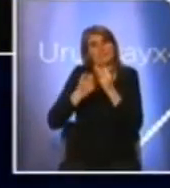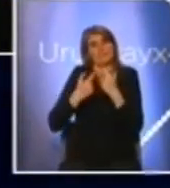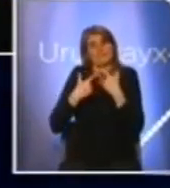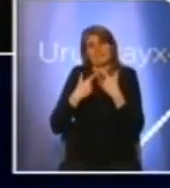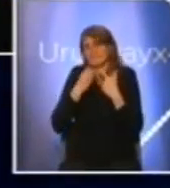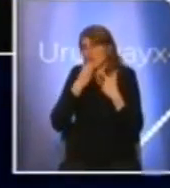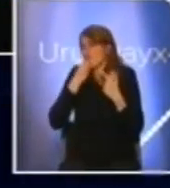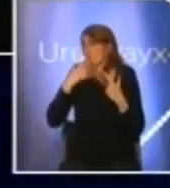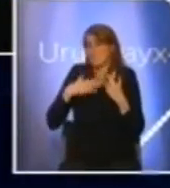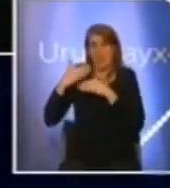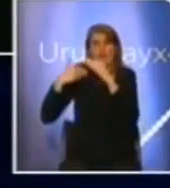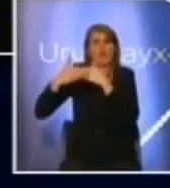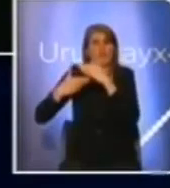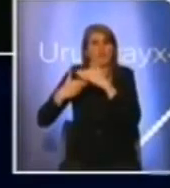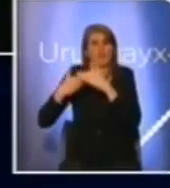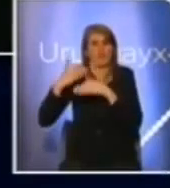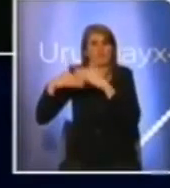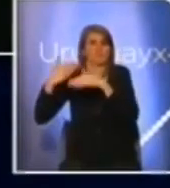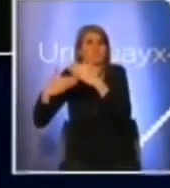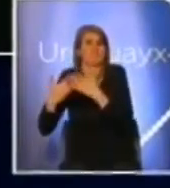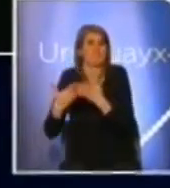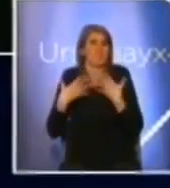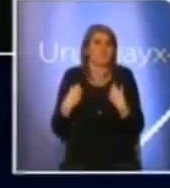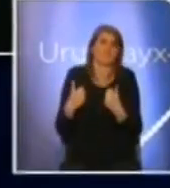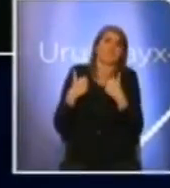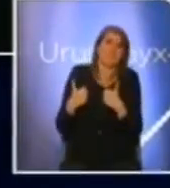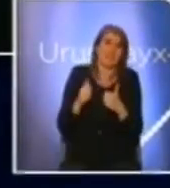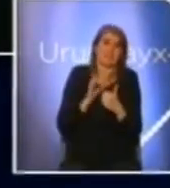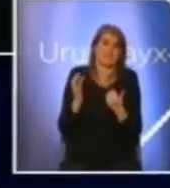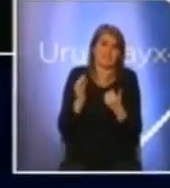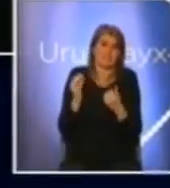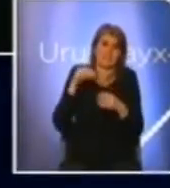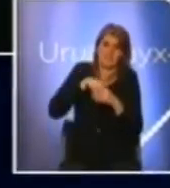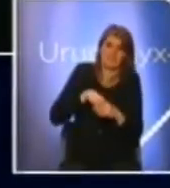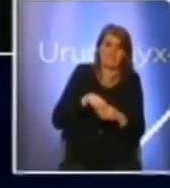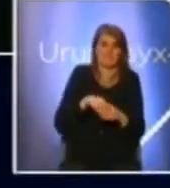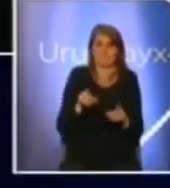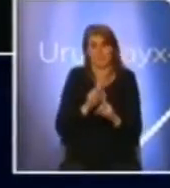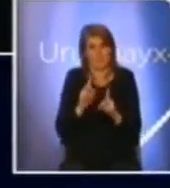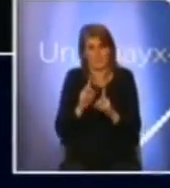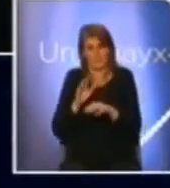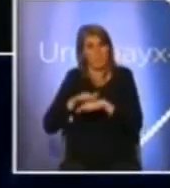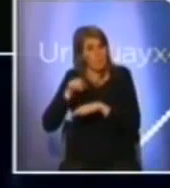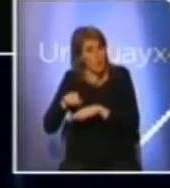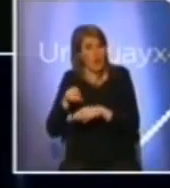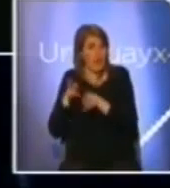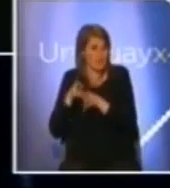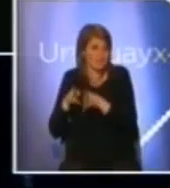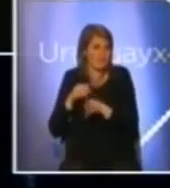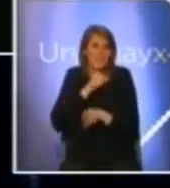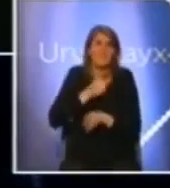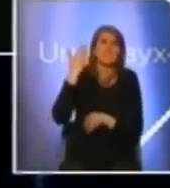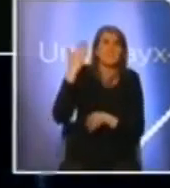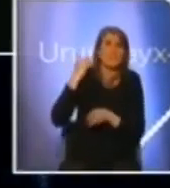proceso sea un proceso que genere bienestar e inclusión. Ya vimos otras revoluciones industriales